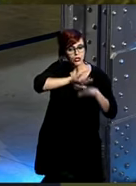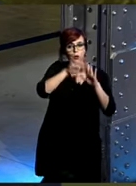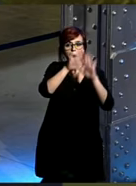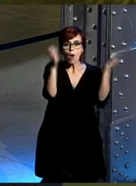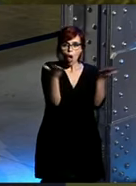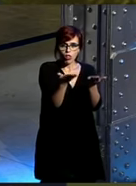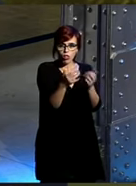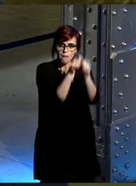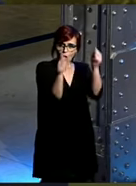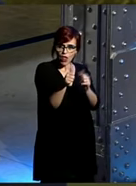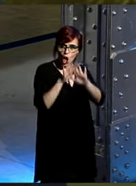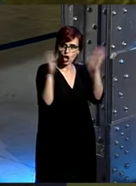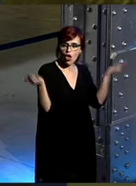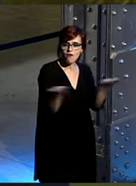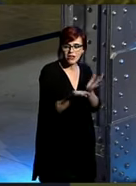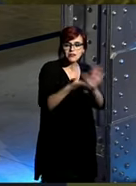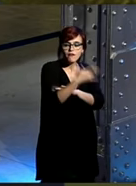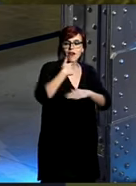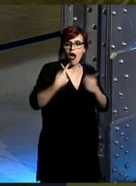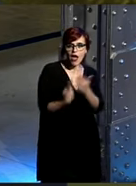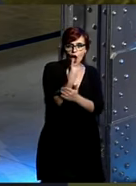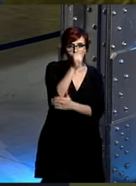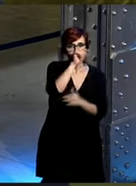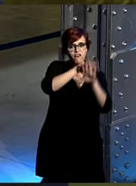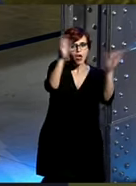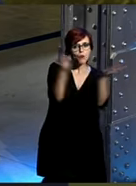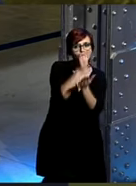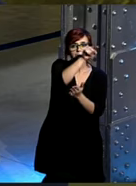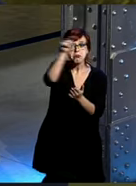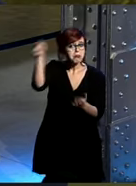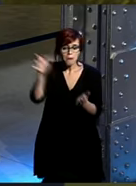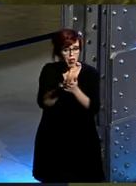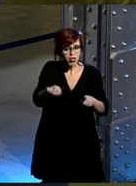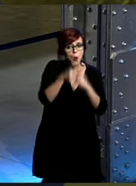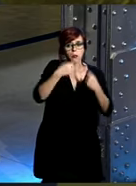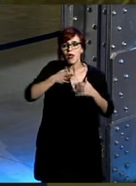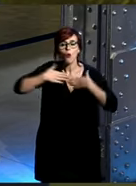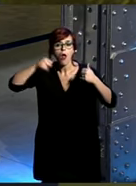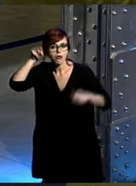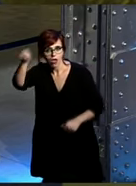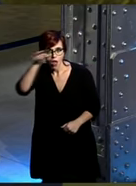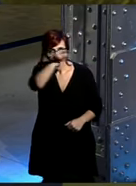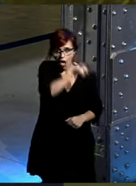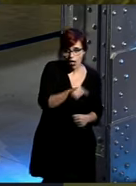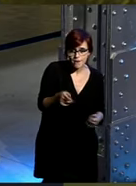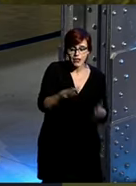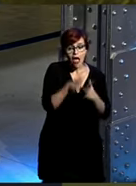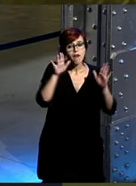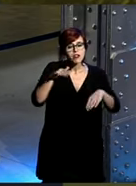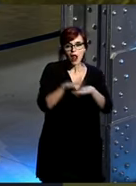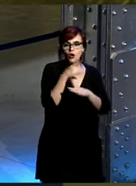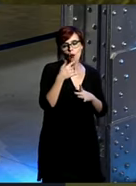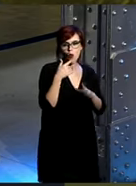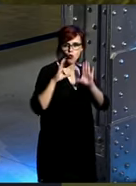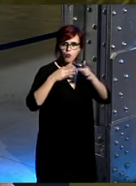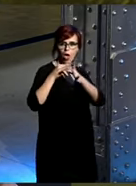Están ubicados en un lugar en la geografía, pero podrían estar realmente en cualquier lugar. No hay nada malo con eso, forman a una